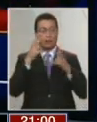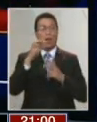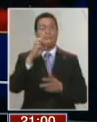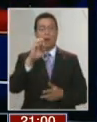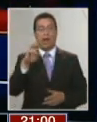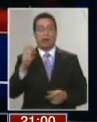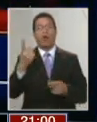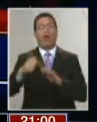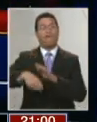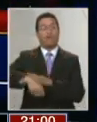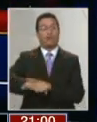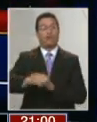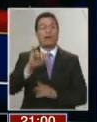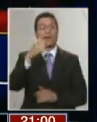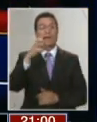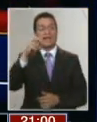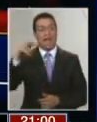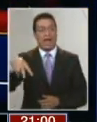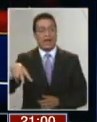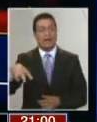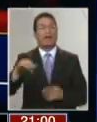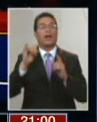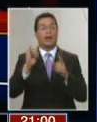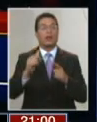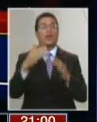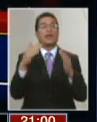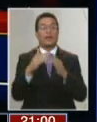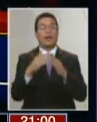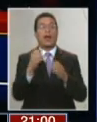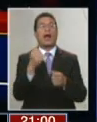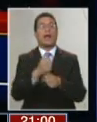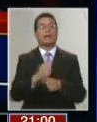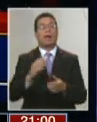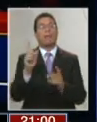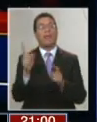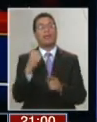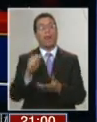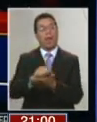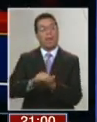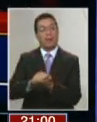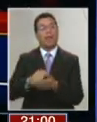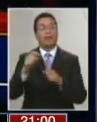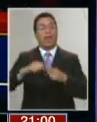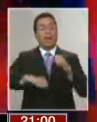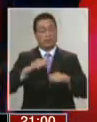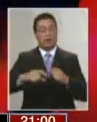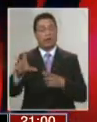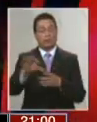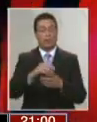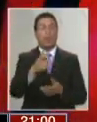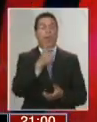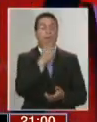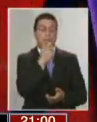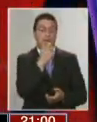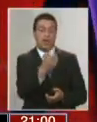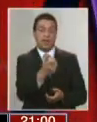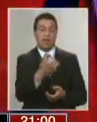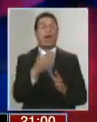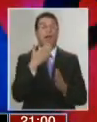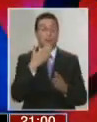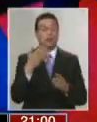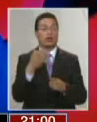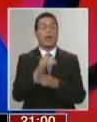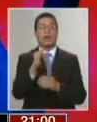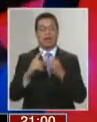Parra un futbolista como Jambo seur una trabajadora de casa particular empresarios periodistas Y sí